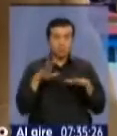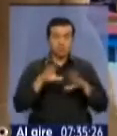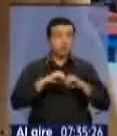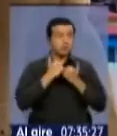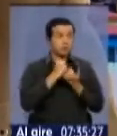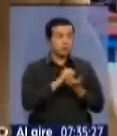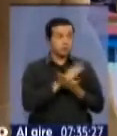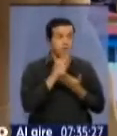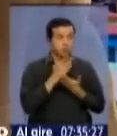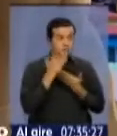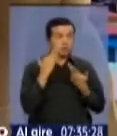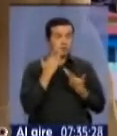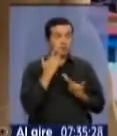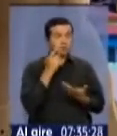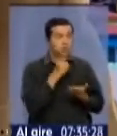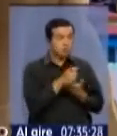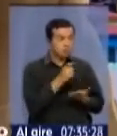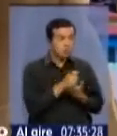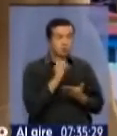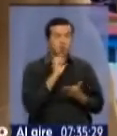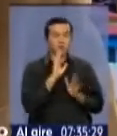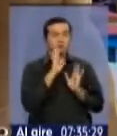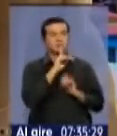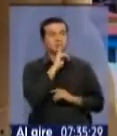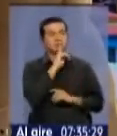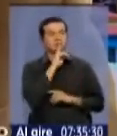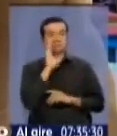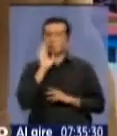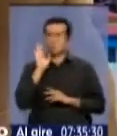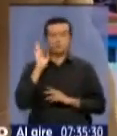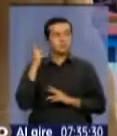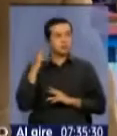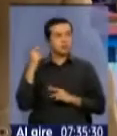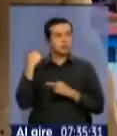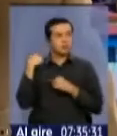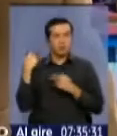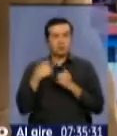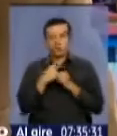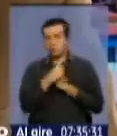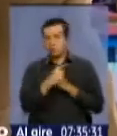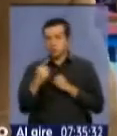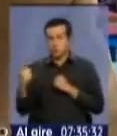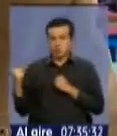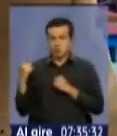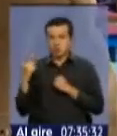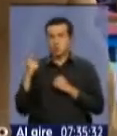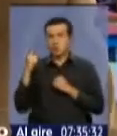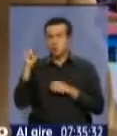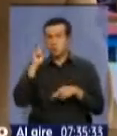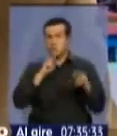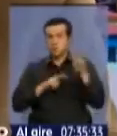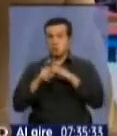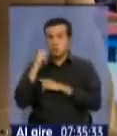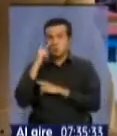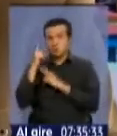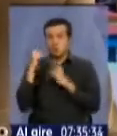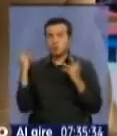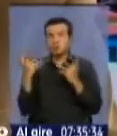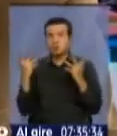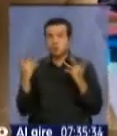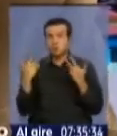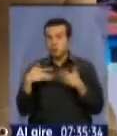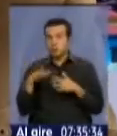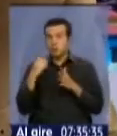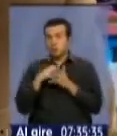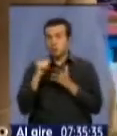están curando en salud o están presionando al presidente Moreno? Nosotros estamos haciendo lo que nos corresponde. Legislar y ver que políticamente tengamos